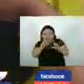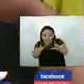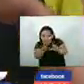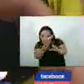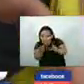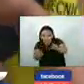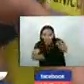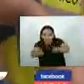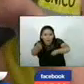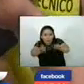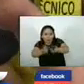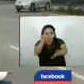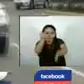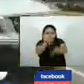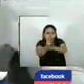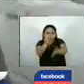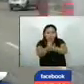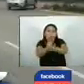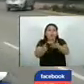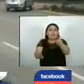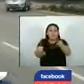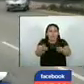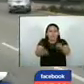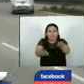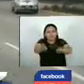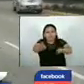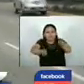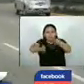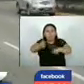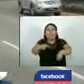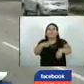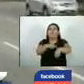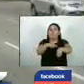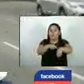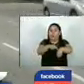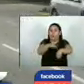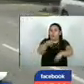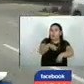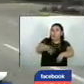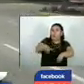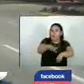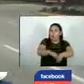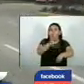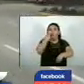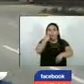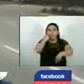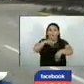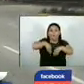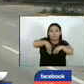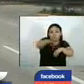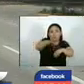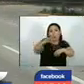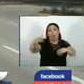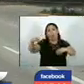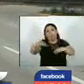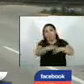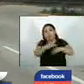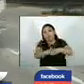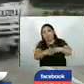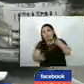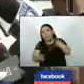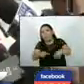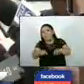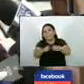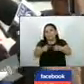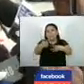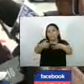de placa, marca y modelo del vehículo, junto con la hora, lugar, sentido en el que circula e infracción